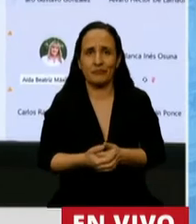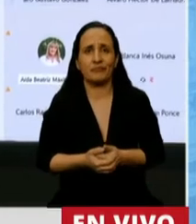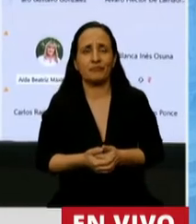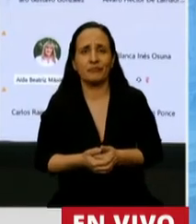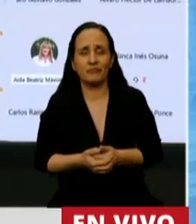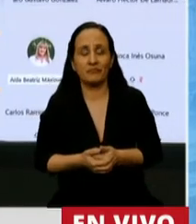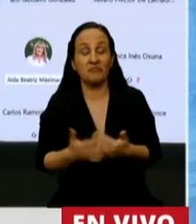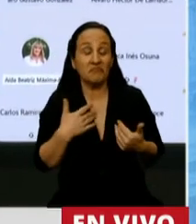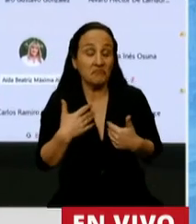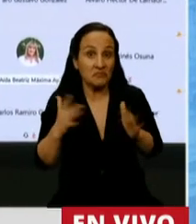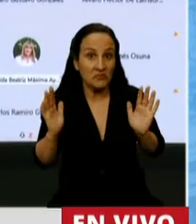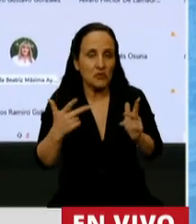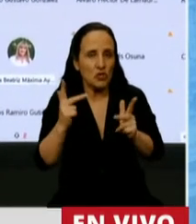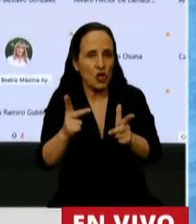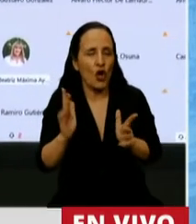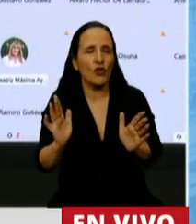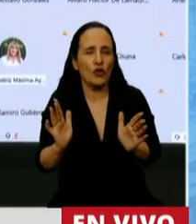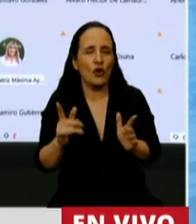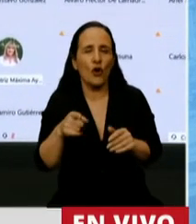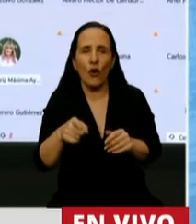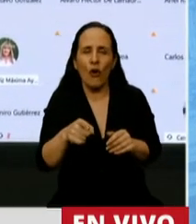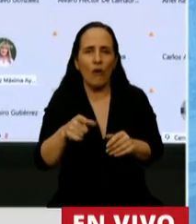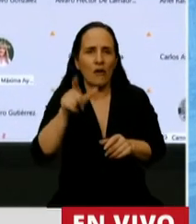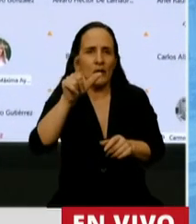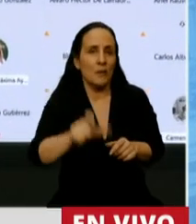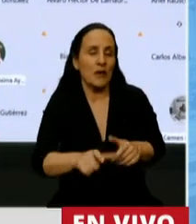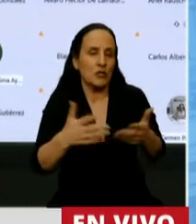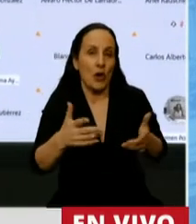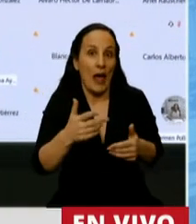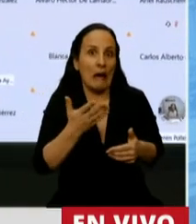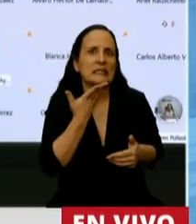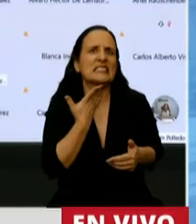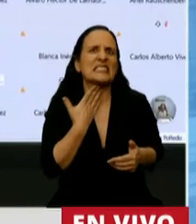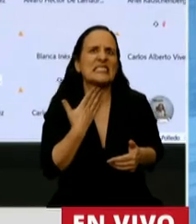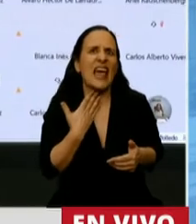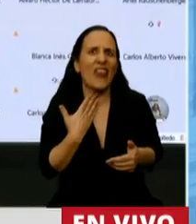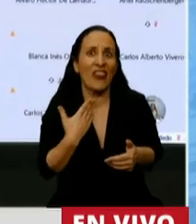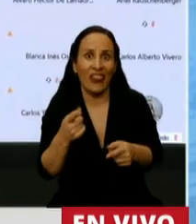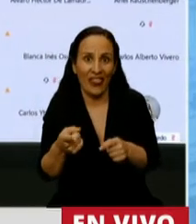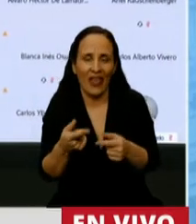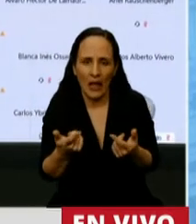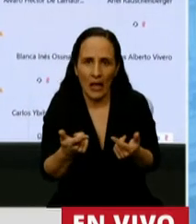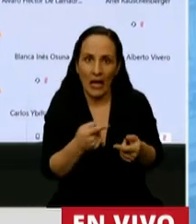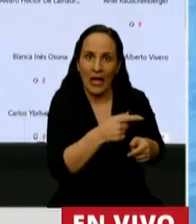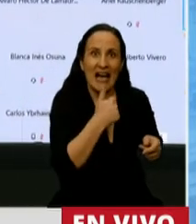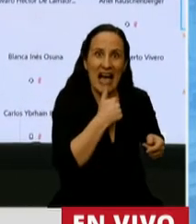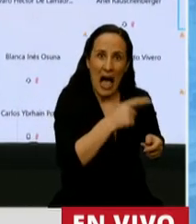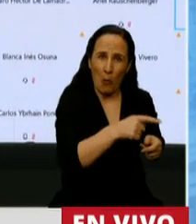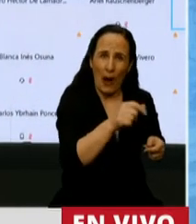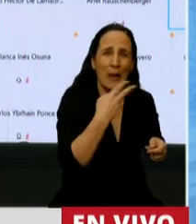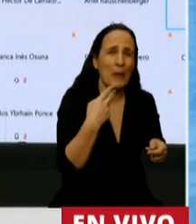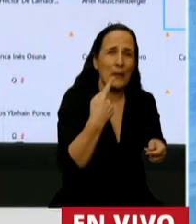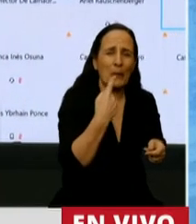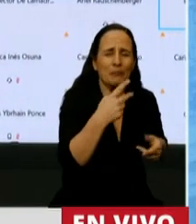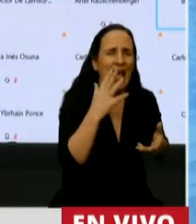diría que no se puede saciar la sed de una persona de un sediento evaporando o envenenando el agua y